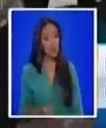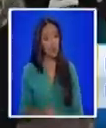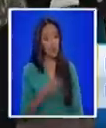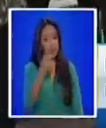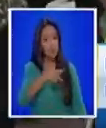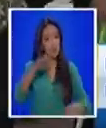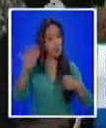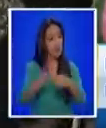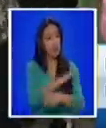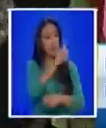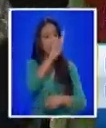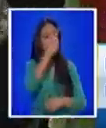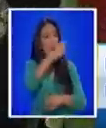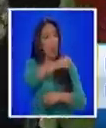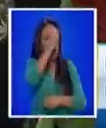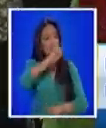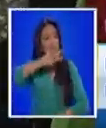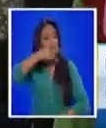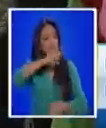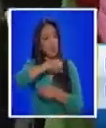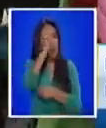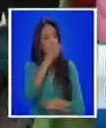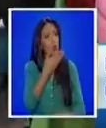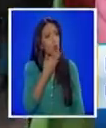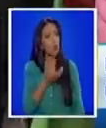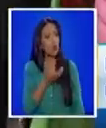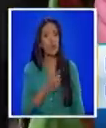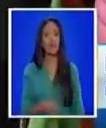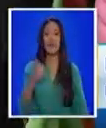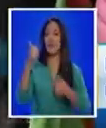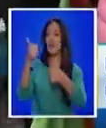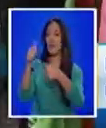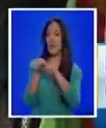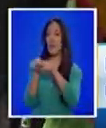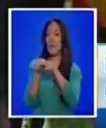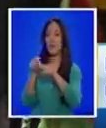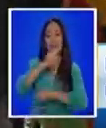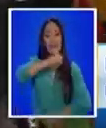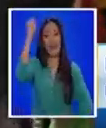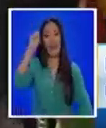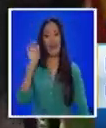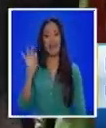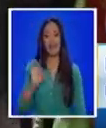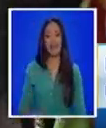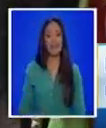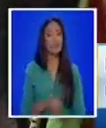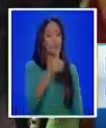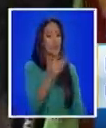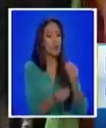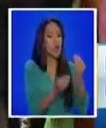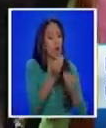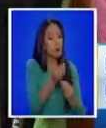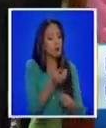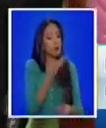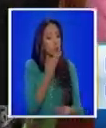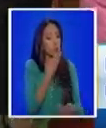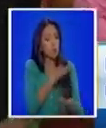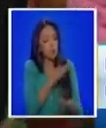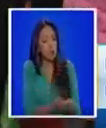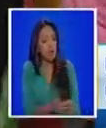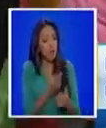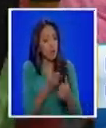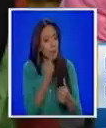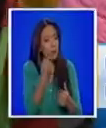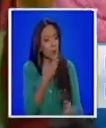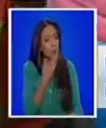arrasando. ¿Cómo se sienten? Muy bien por ganar la competencia. que nomás hicieron para poder llegar a este día con